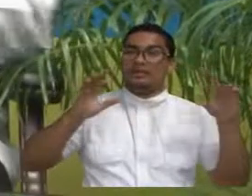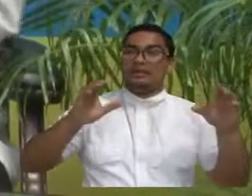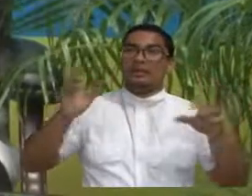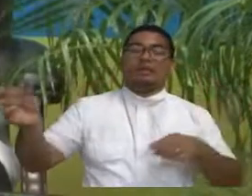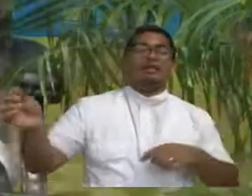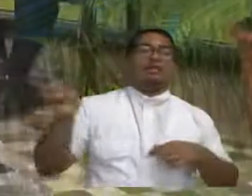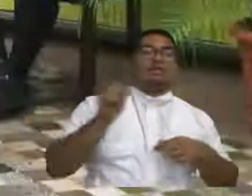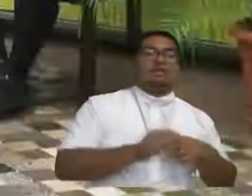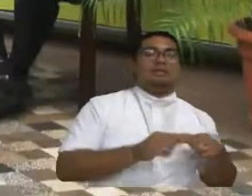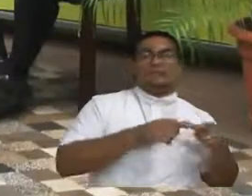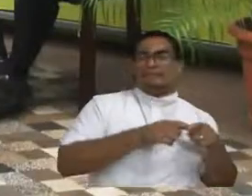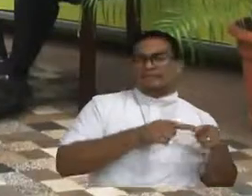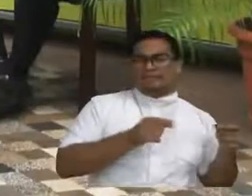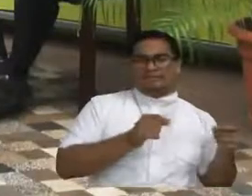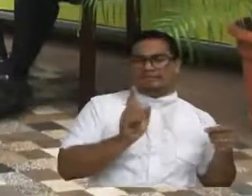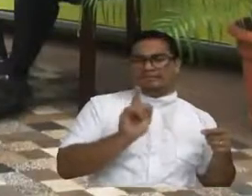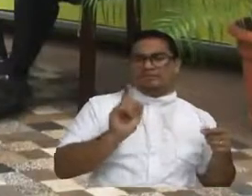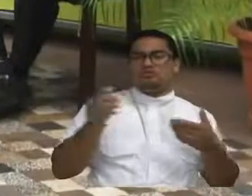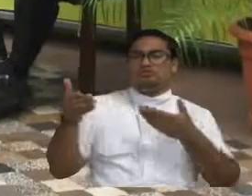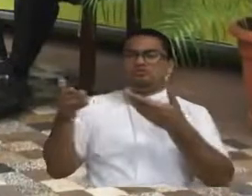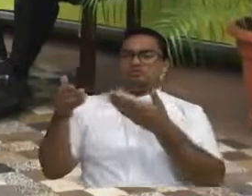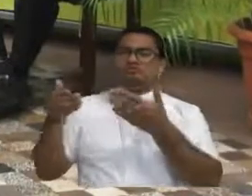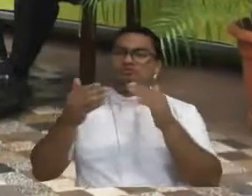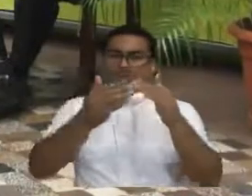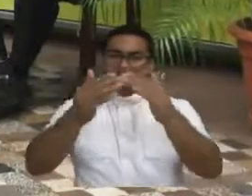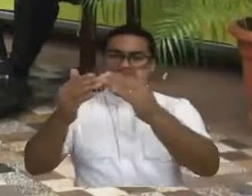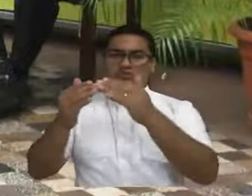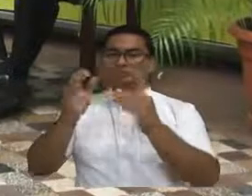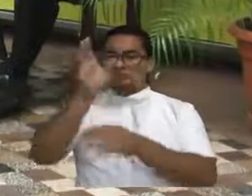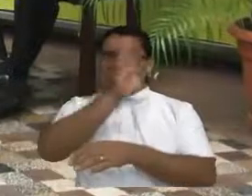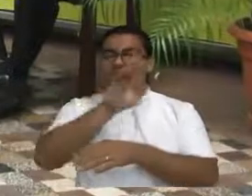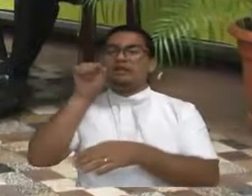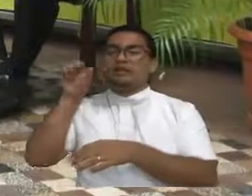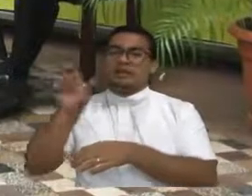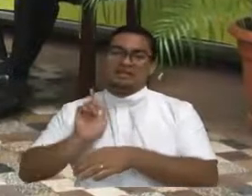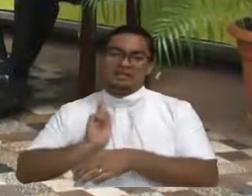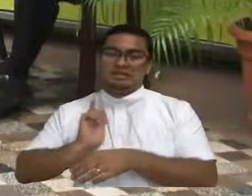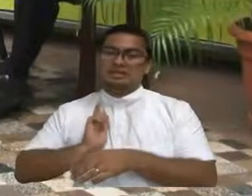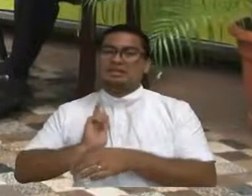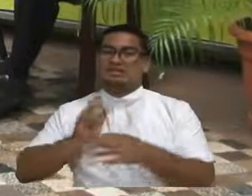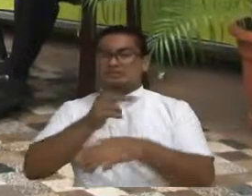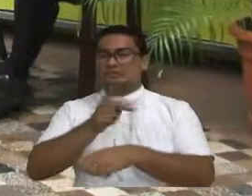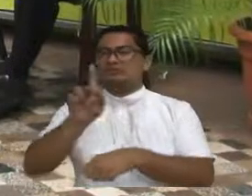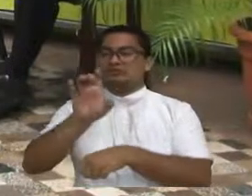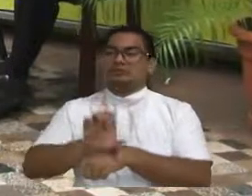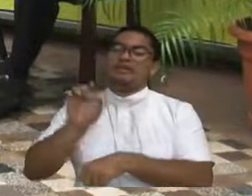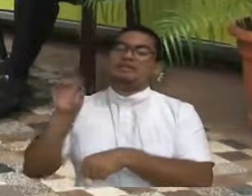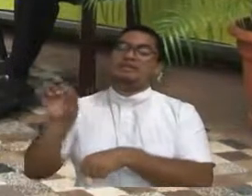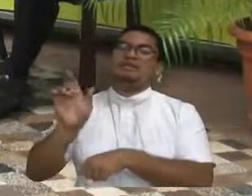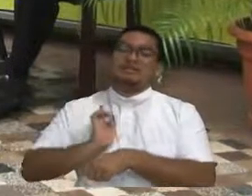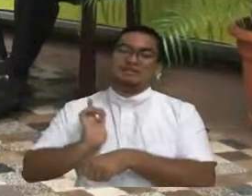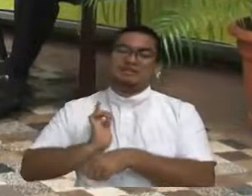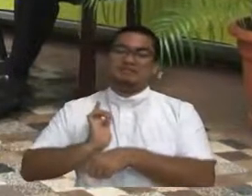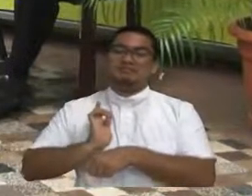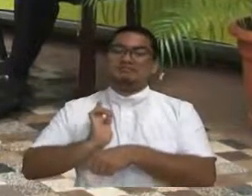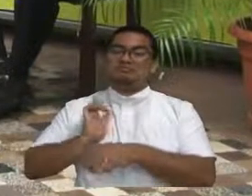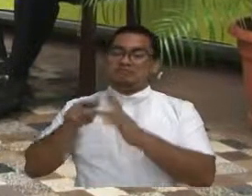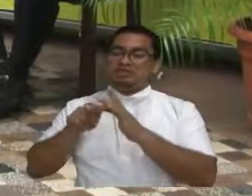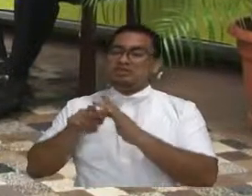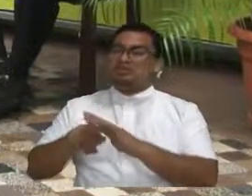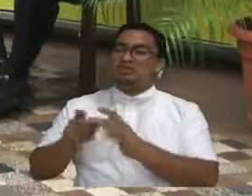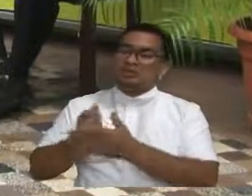sino que tienen ahí su unidad de salud que le va a dar el tratamiento inicial de su problema, y de ser necesario